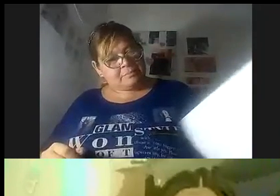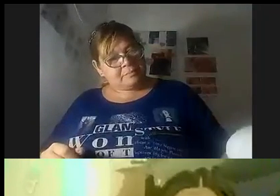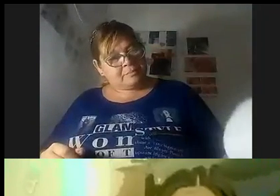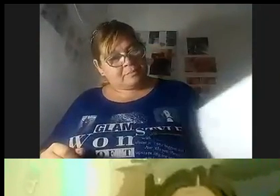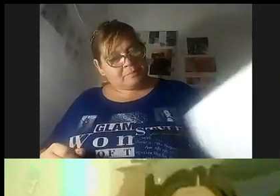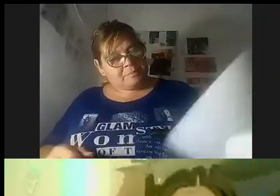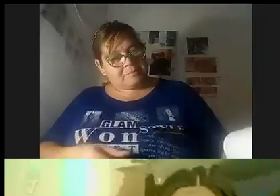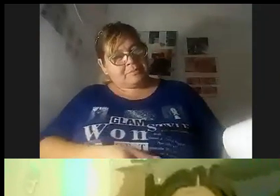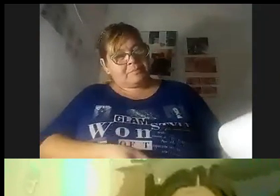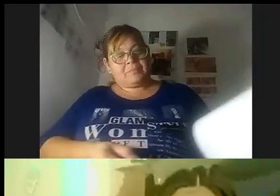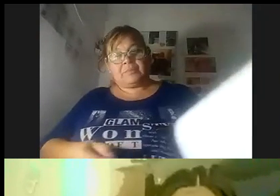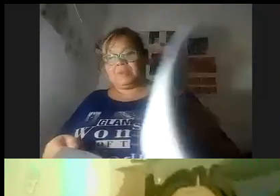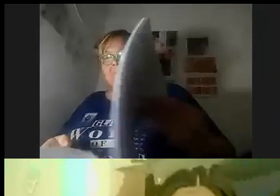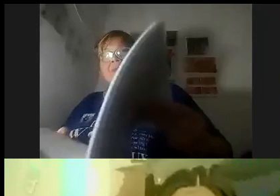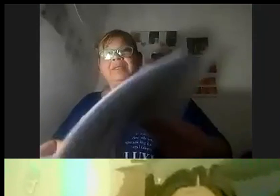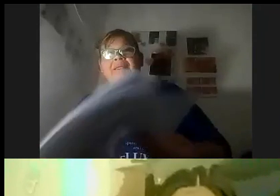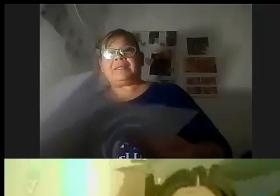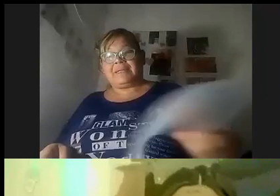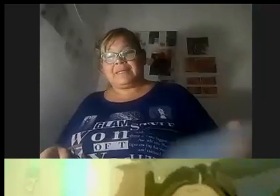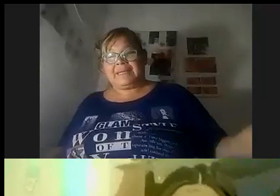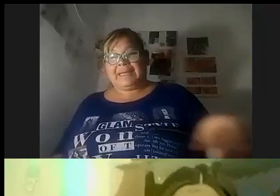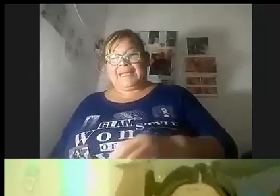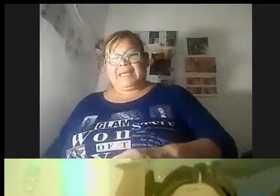¿Cómo están? ¿Cómo pasaron la semana?